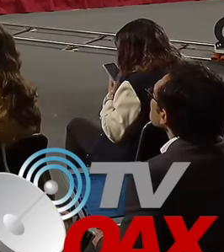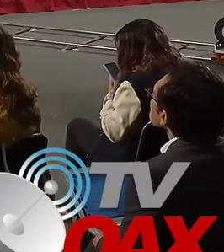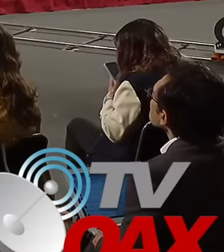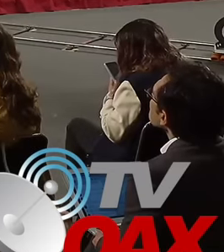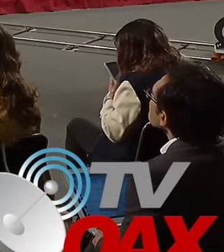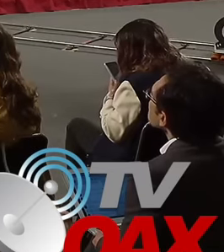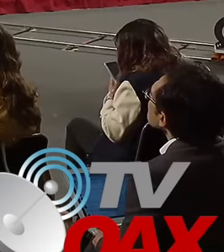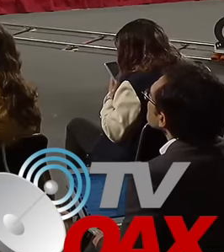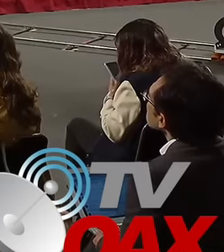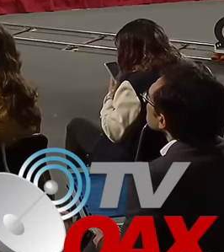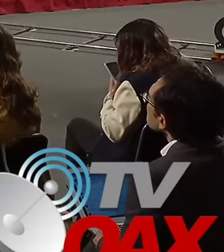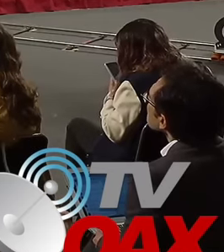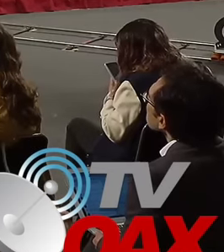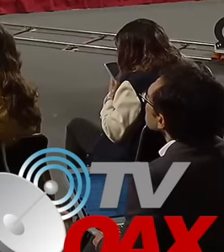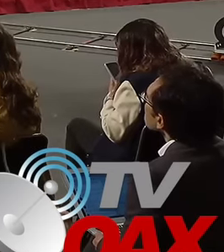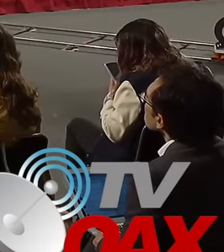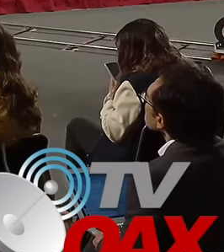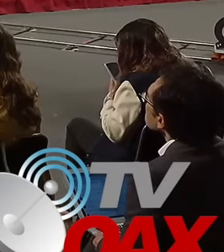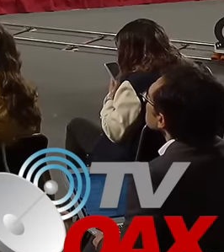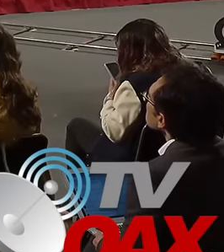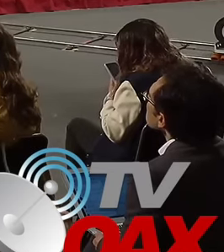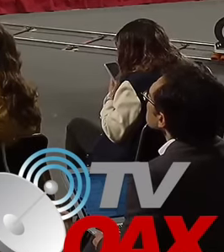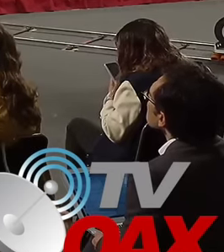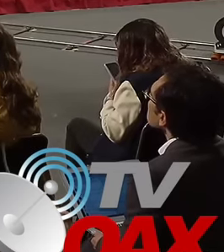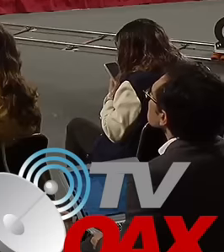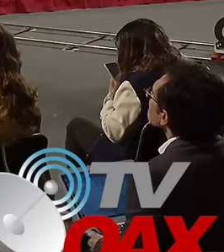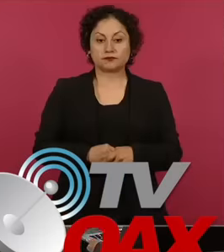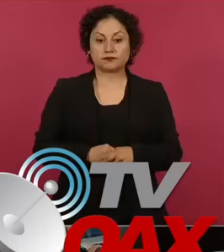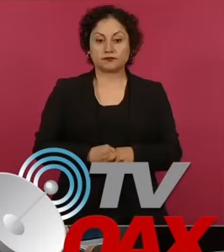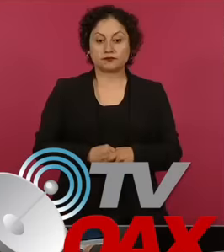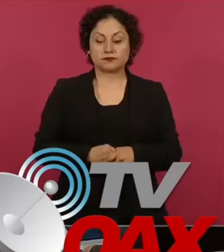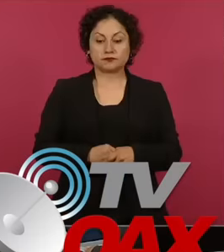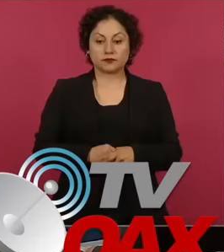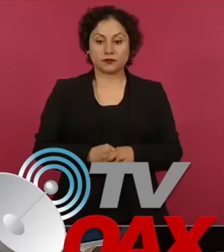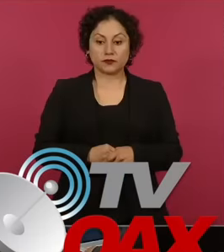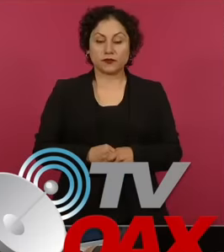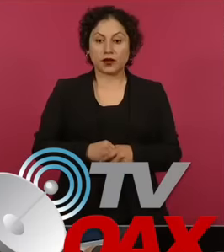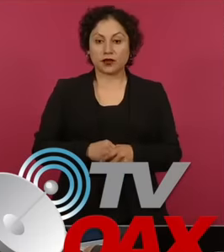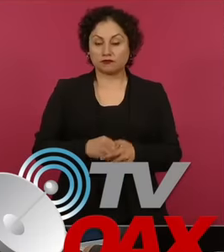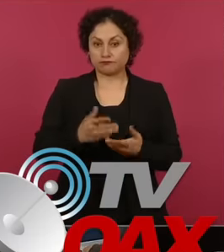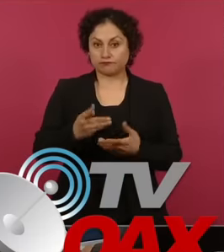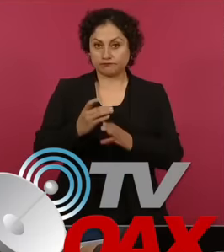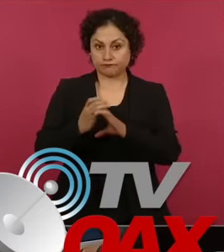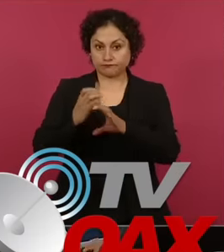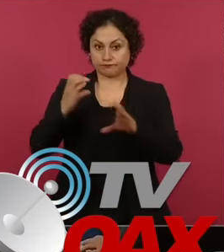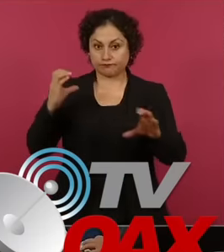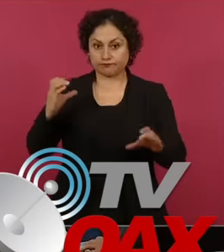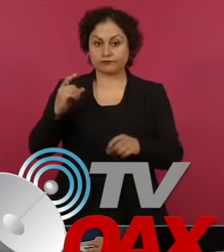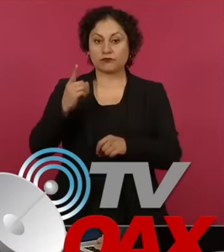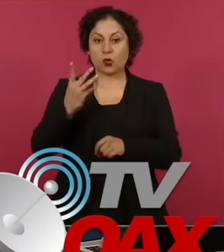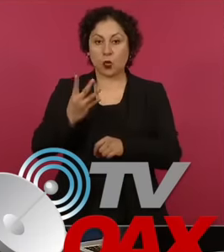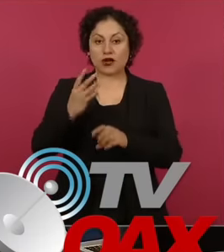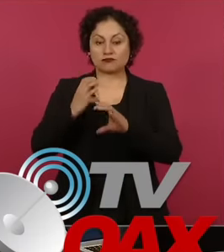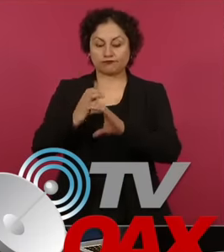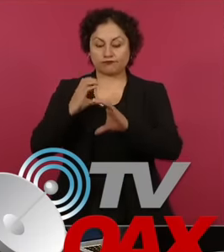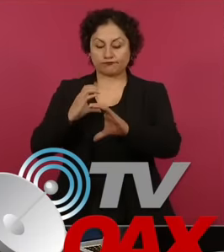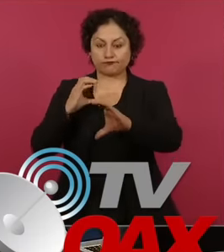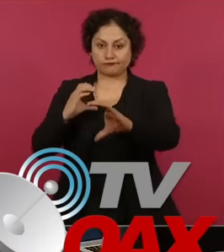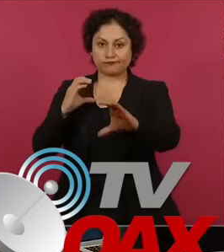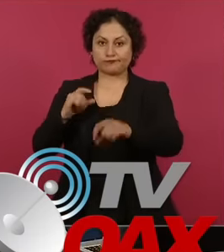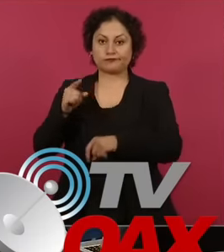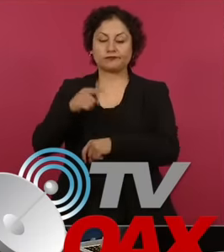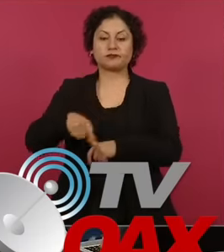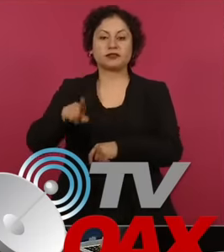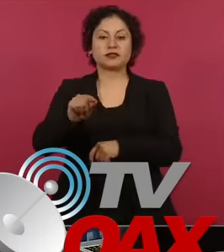tren, solamente para recordarles, es un tren estándar de 4 coches que tiene 72% de contenido